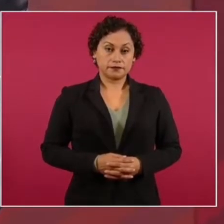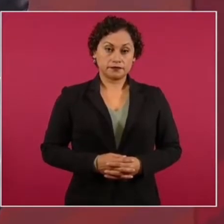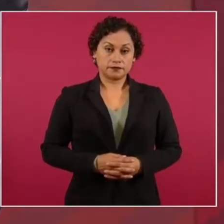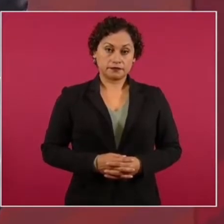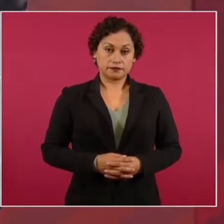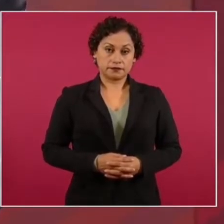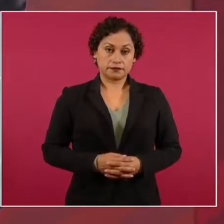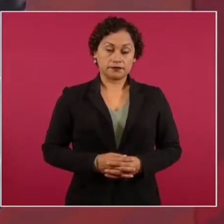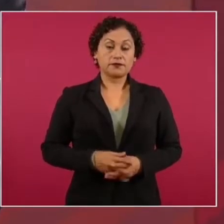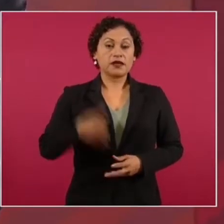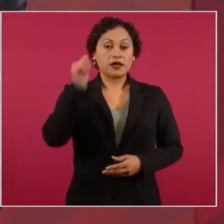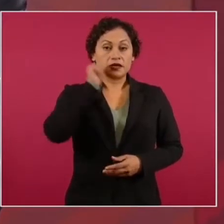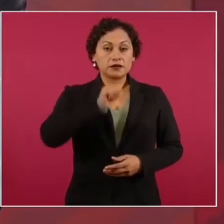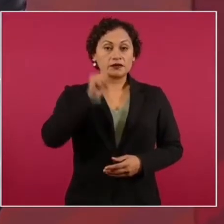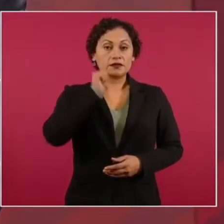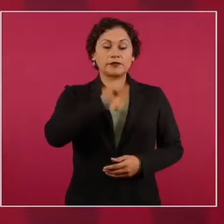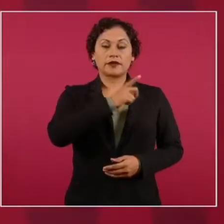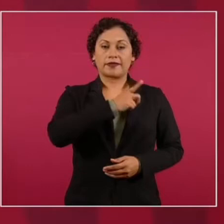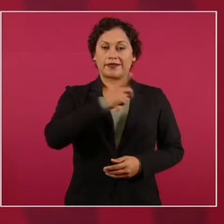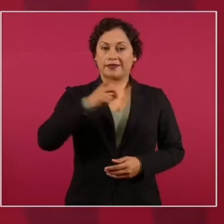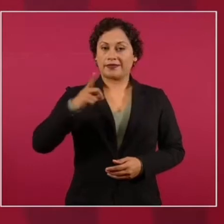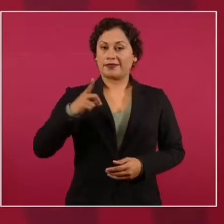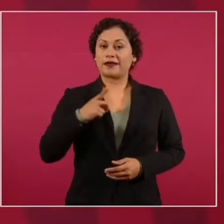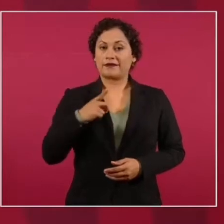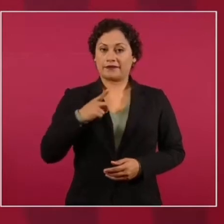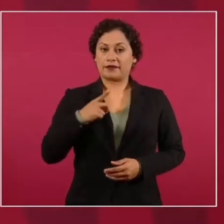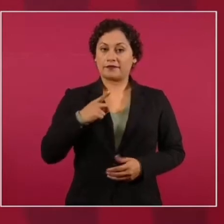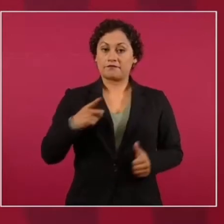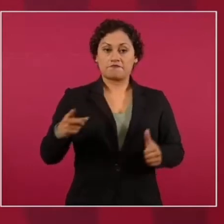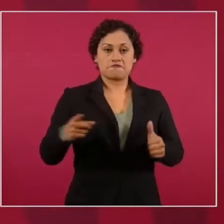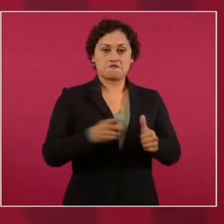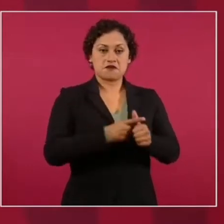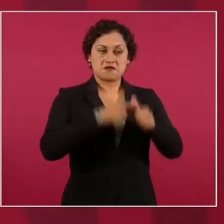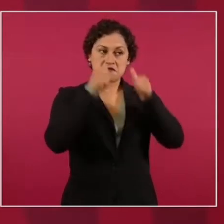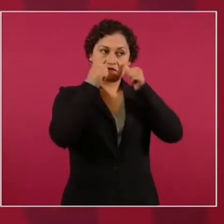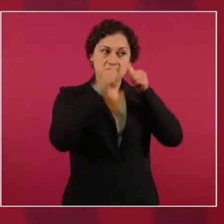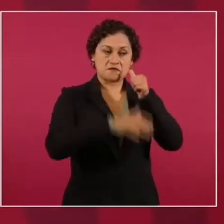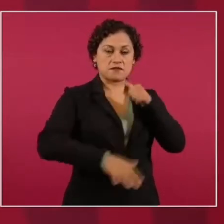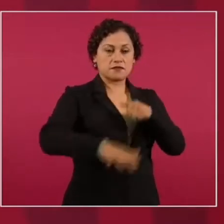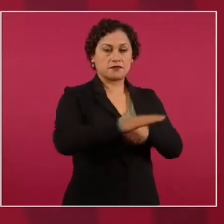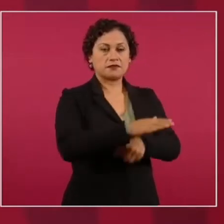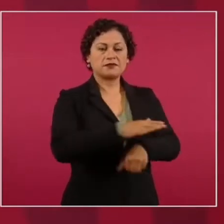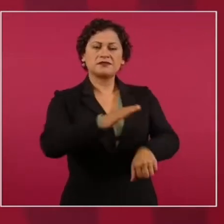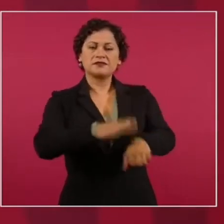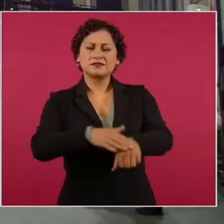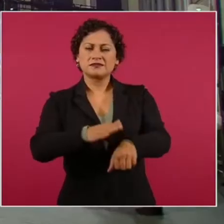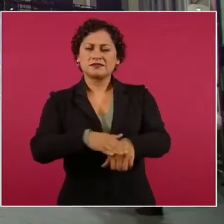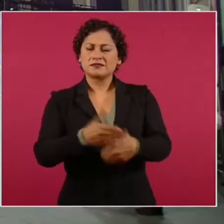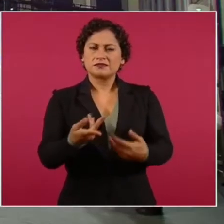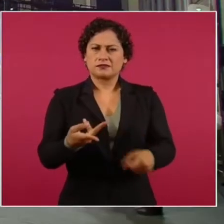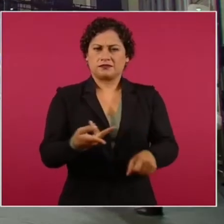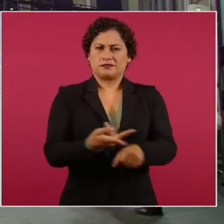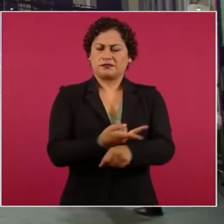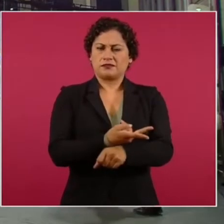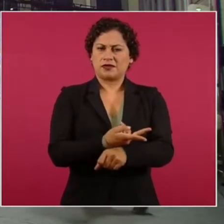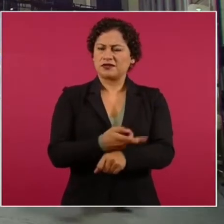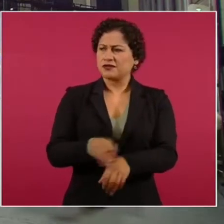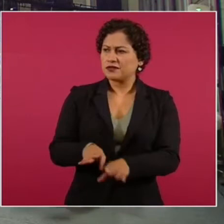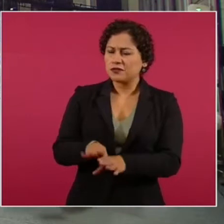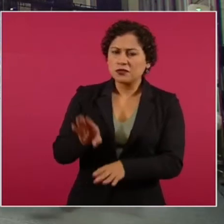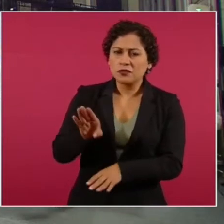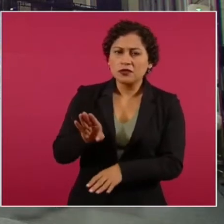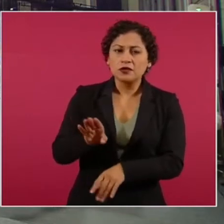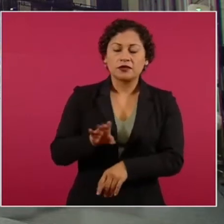resolver a partir del interés general. ¿cuál es el estatus de la negociación ahorita en Gobernación sobre este punto? ¿Cómo? ¿Cuál